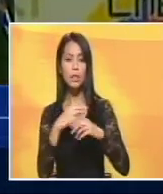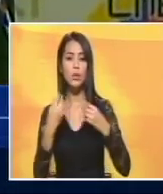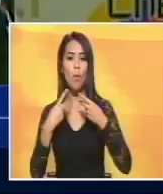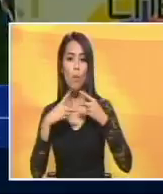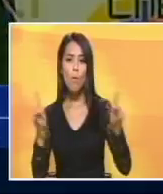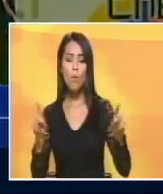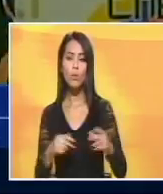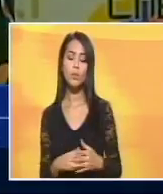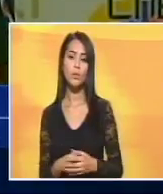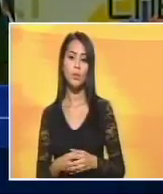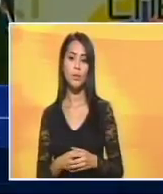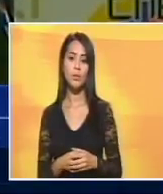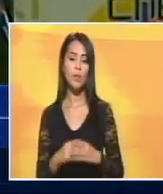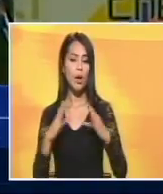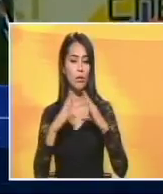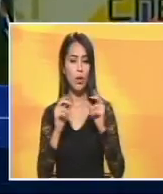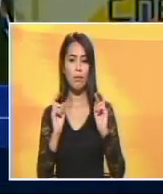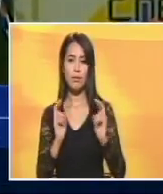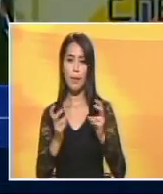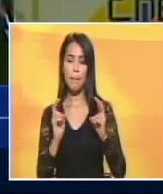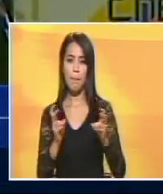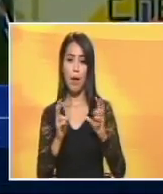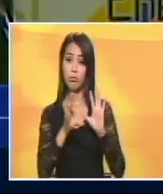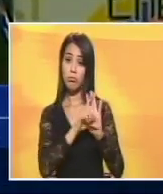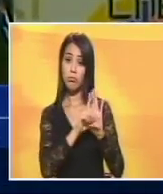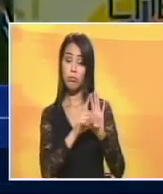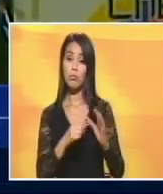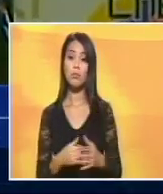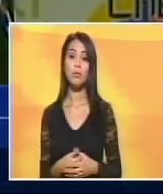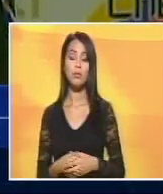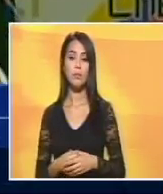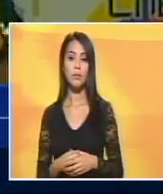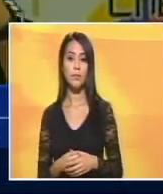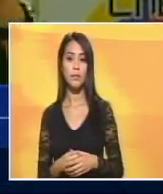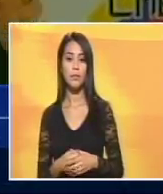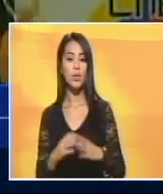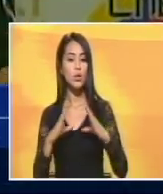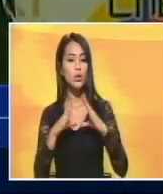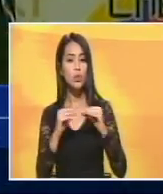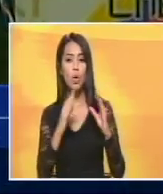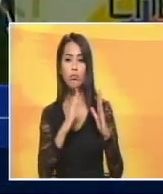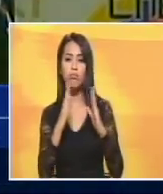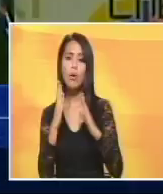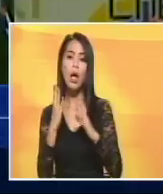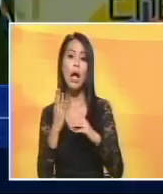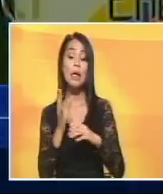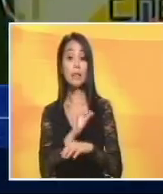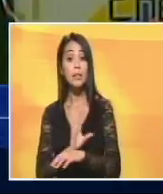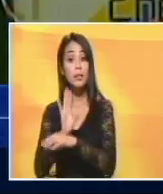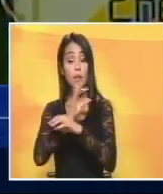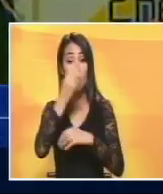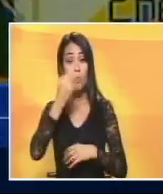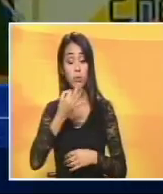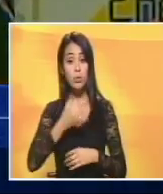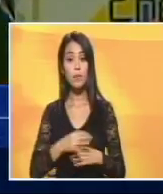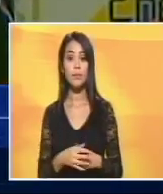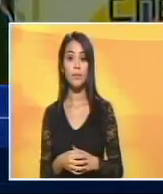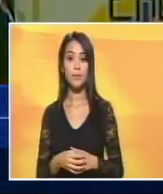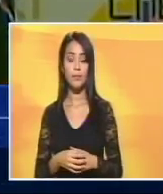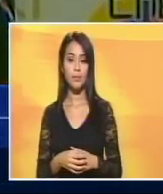el tema de la acción penal, y también con todos los órganos de seguridad ciudadana para